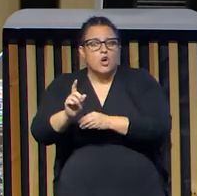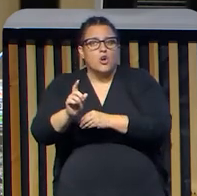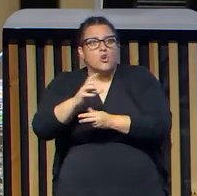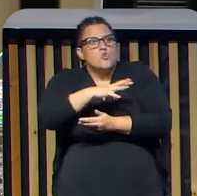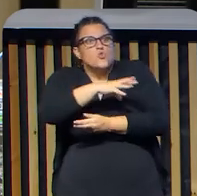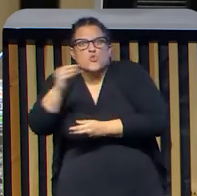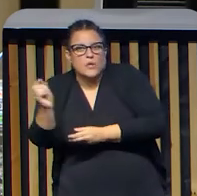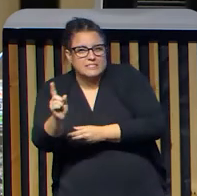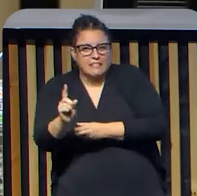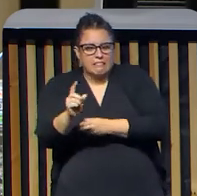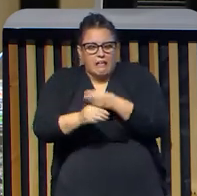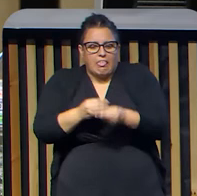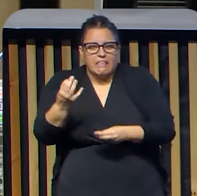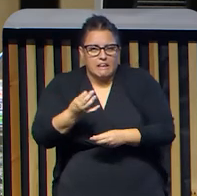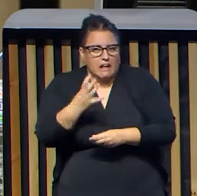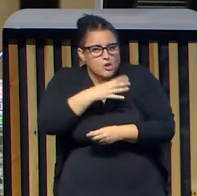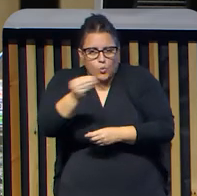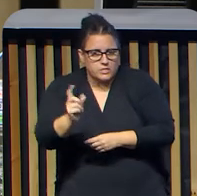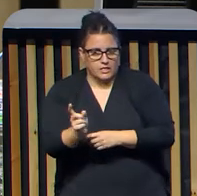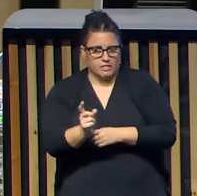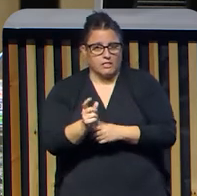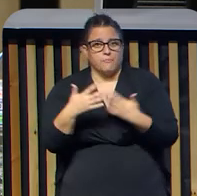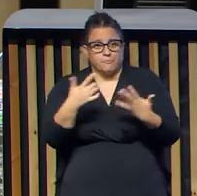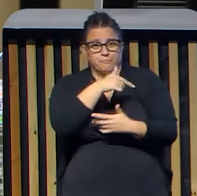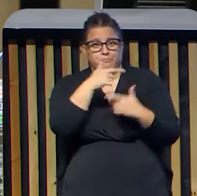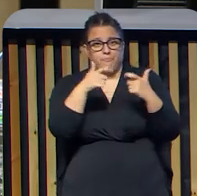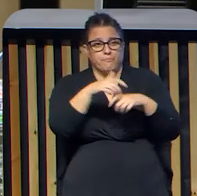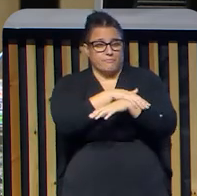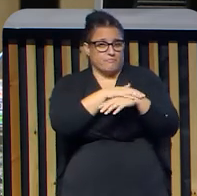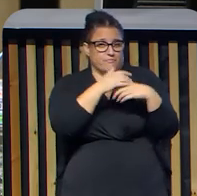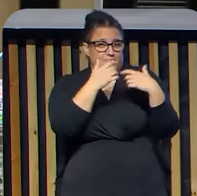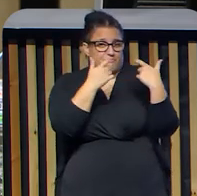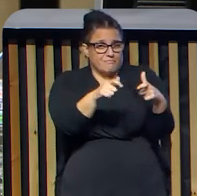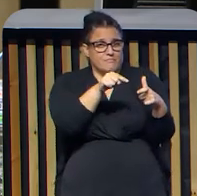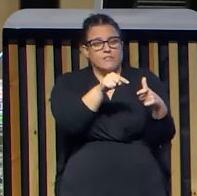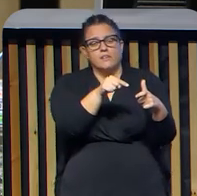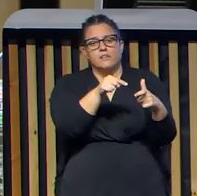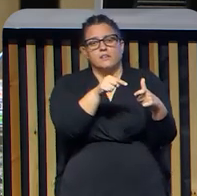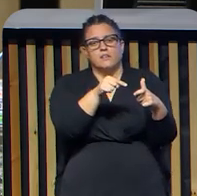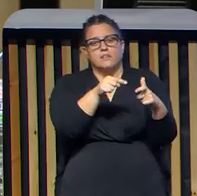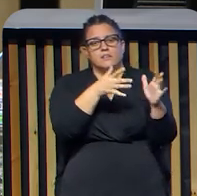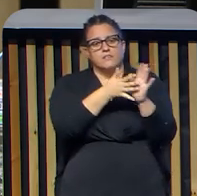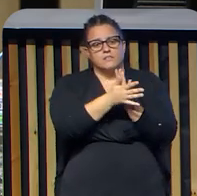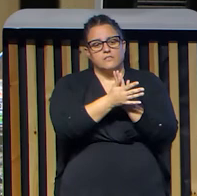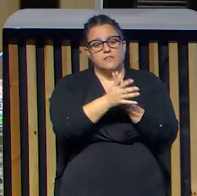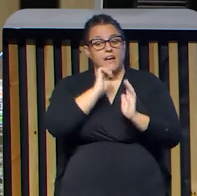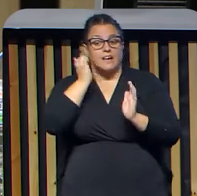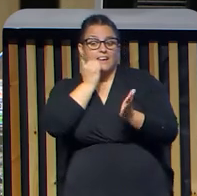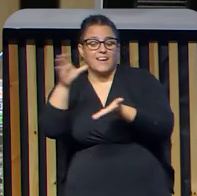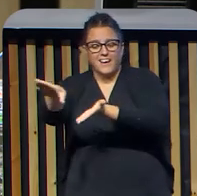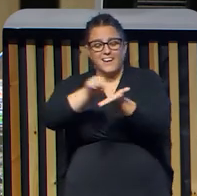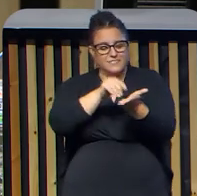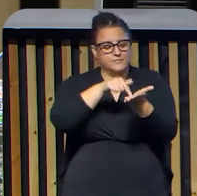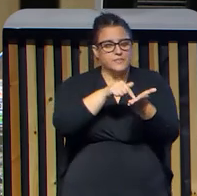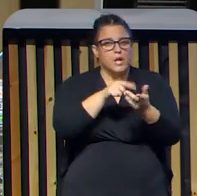como el etiquetaje de un problema de comunicación entonces quizá una de las cosas Bueno no tú no me estás